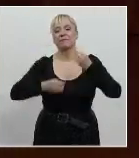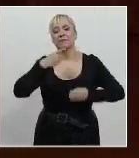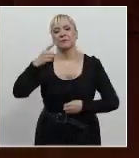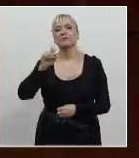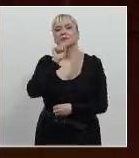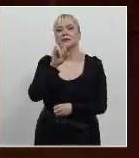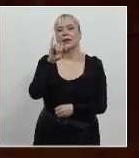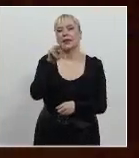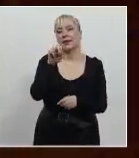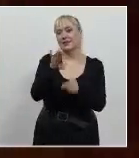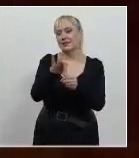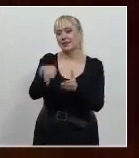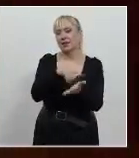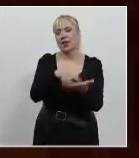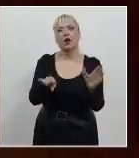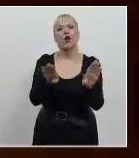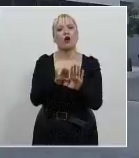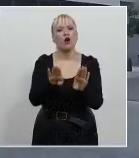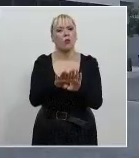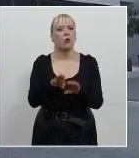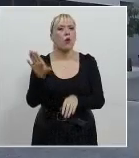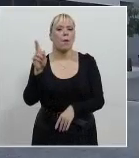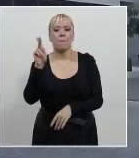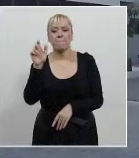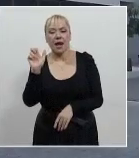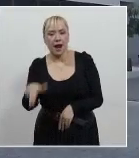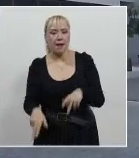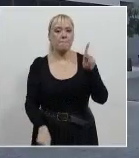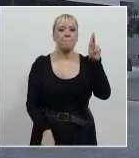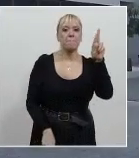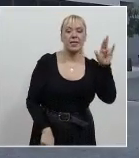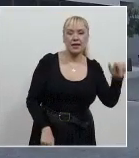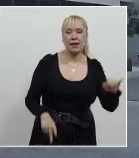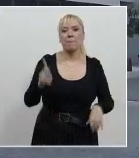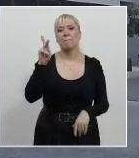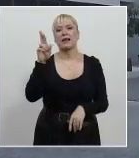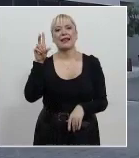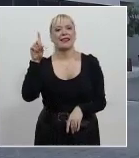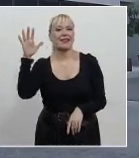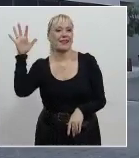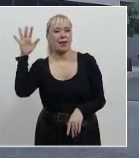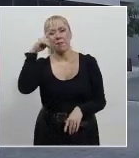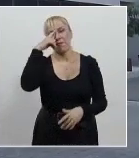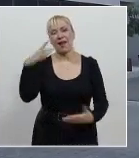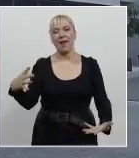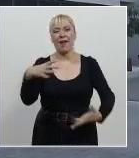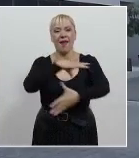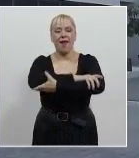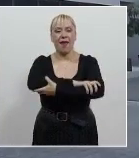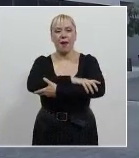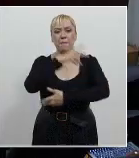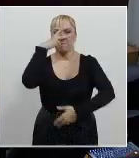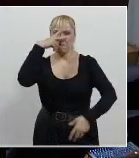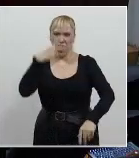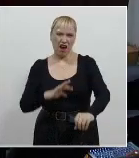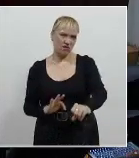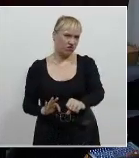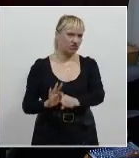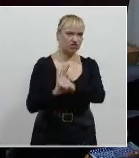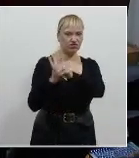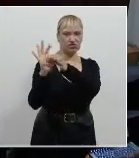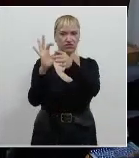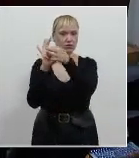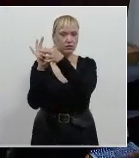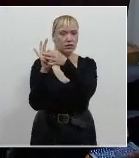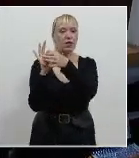resolución del INE sobre el registro del convenio del PAN, PRI y PRD para constituir el denominado Frente Amplio por México. El Partido